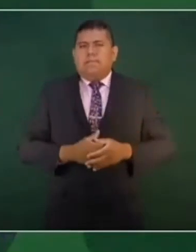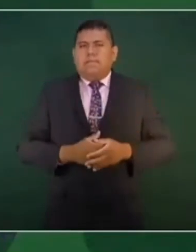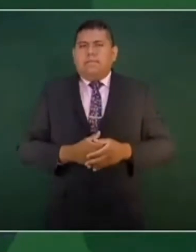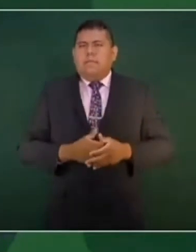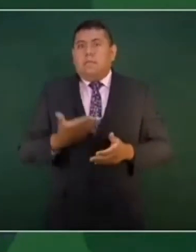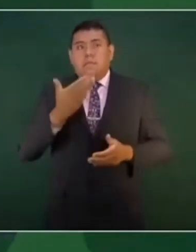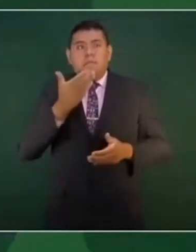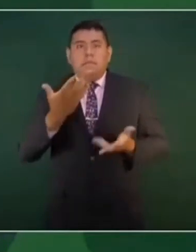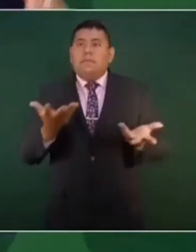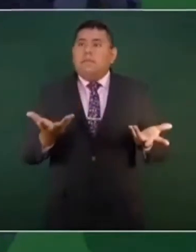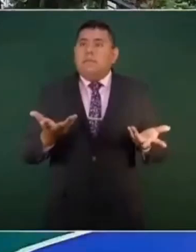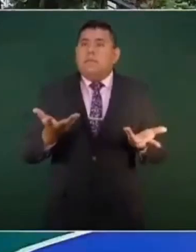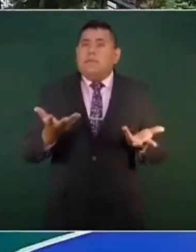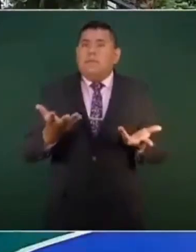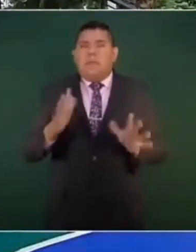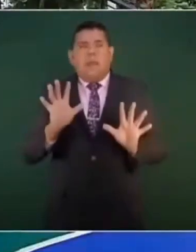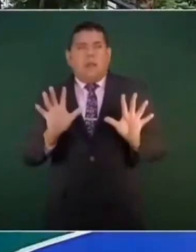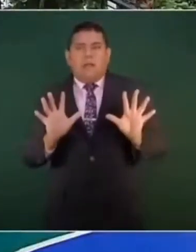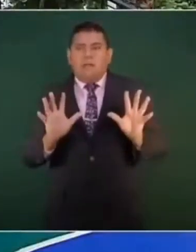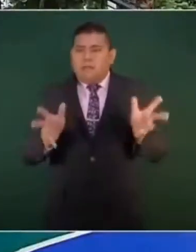Pues muy bien Ahora sí vamos porque si no acá ya